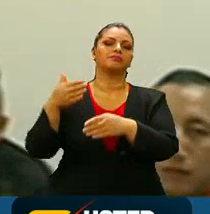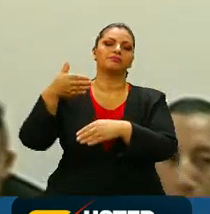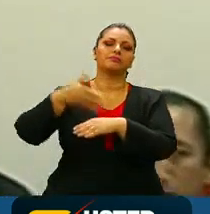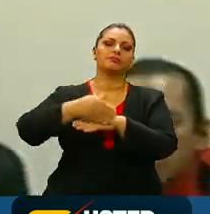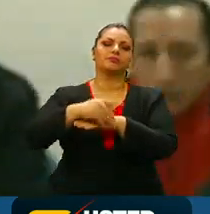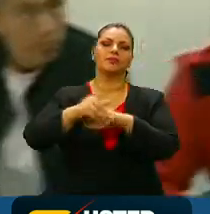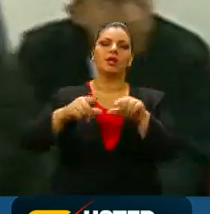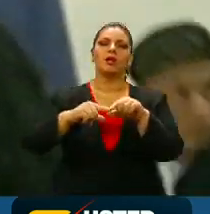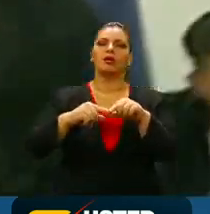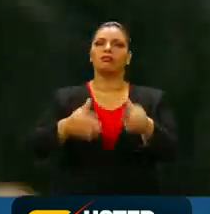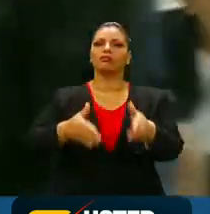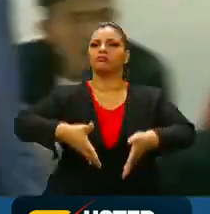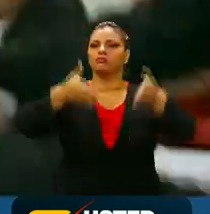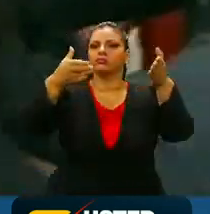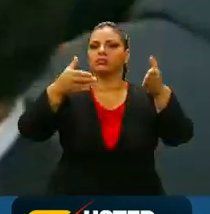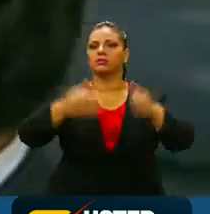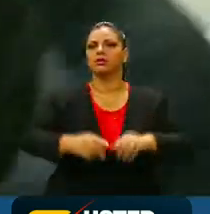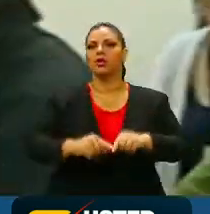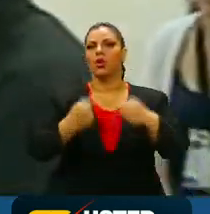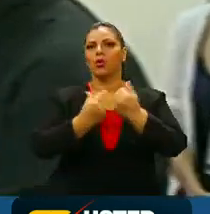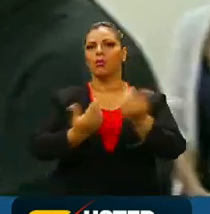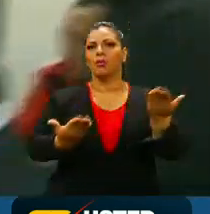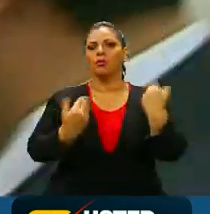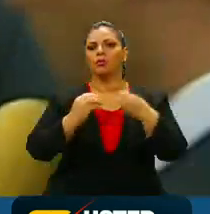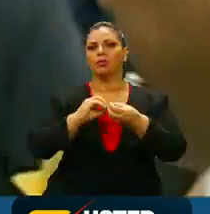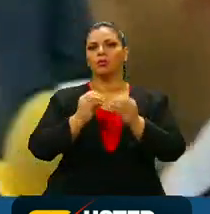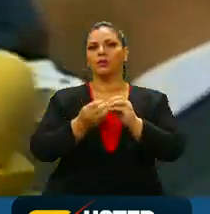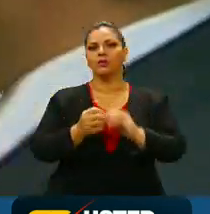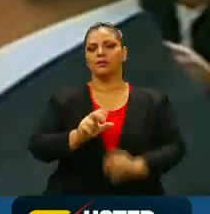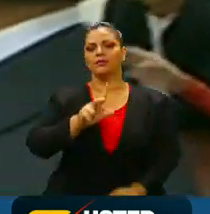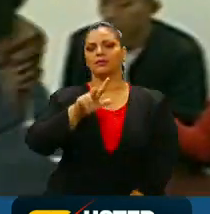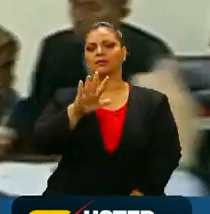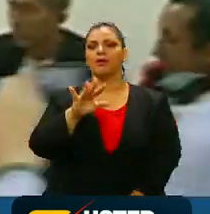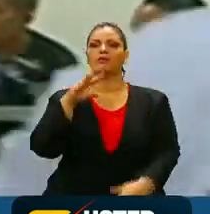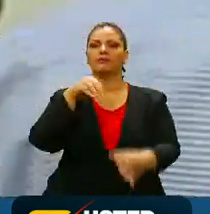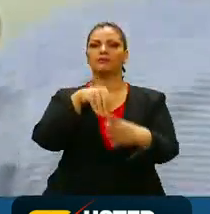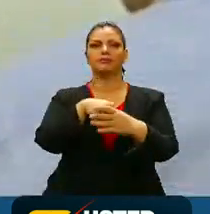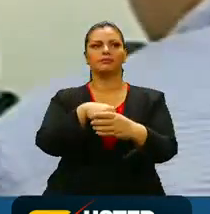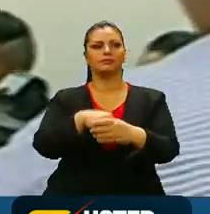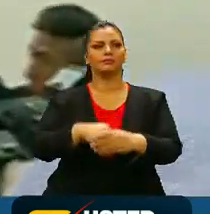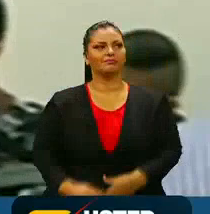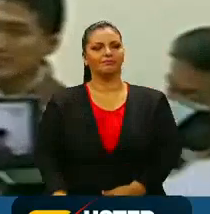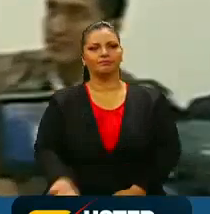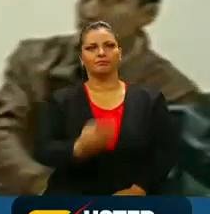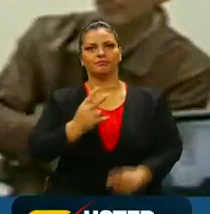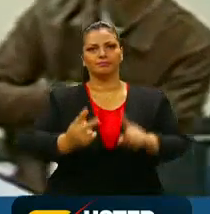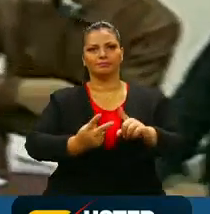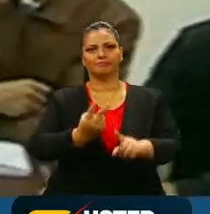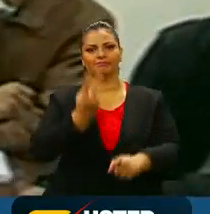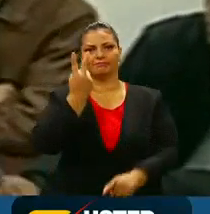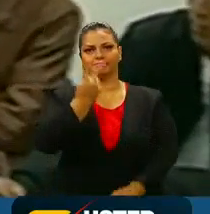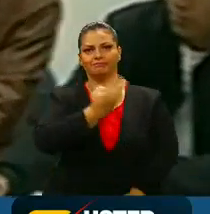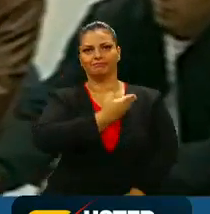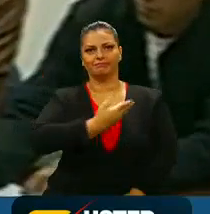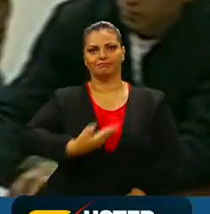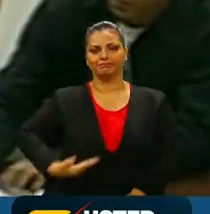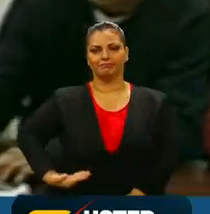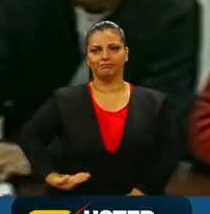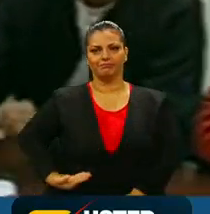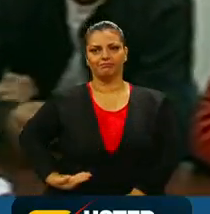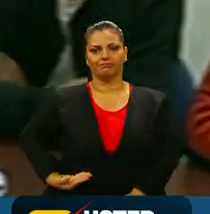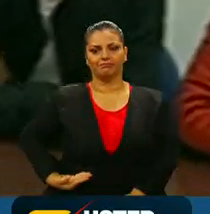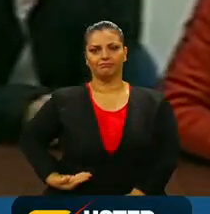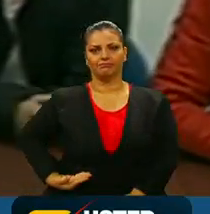Ok, esas las declaraciones del vicepresidente de la República, Jorge Glass, quien